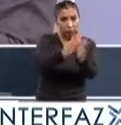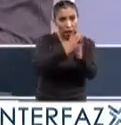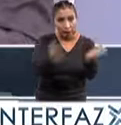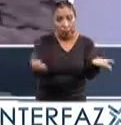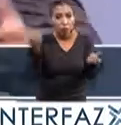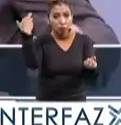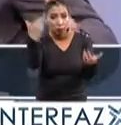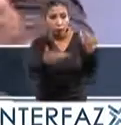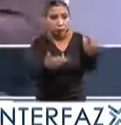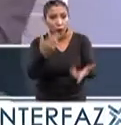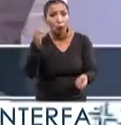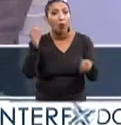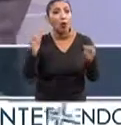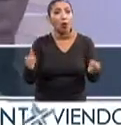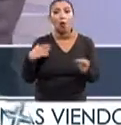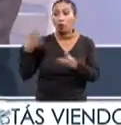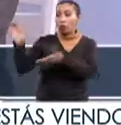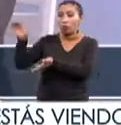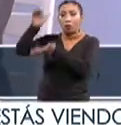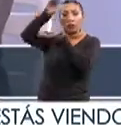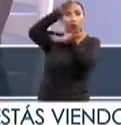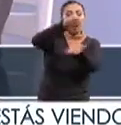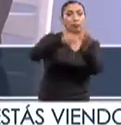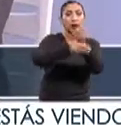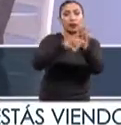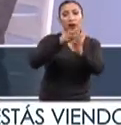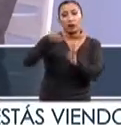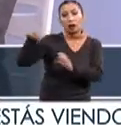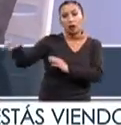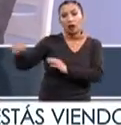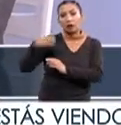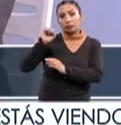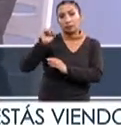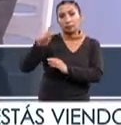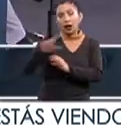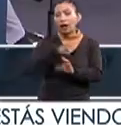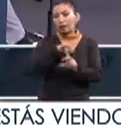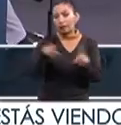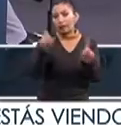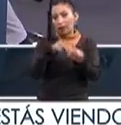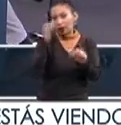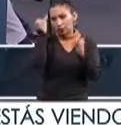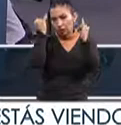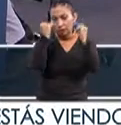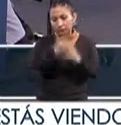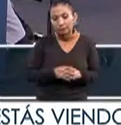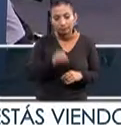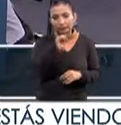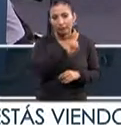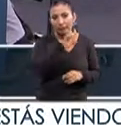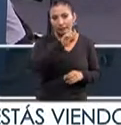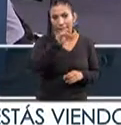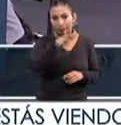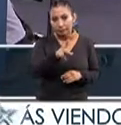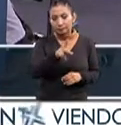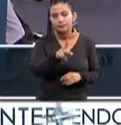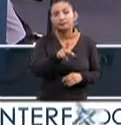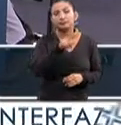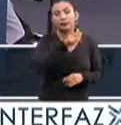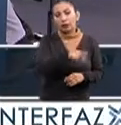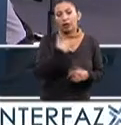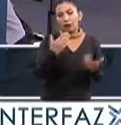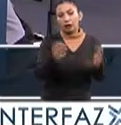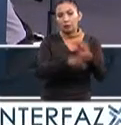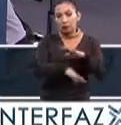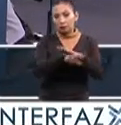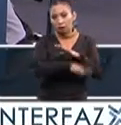¿Hay aportaciones o reciben material por parte de la Secretaría? Hay diversas iniciativas. La Secretaría de Educación Pública en el